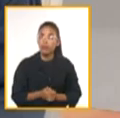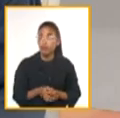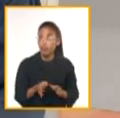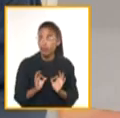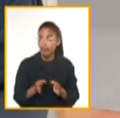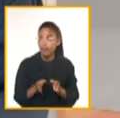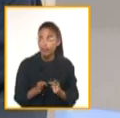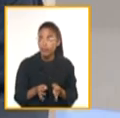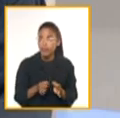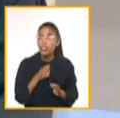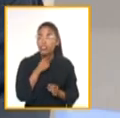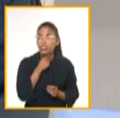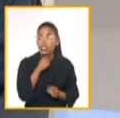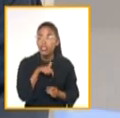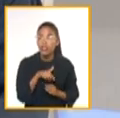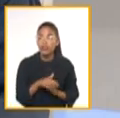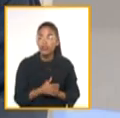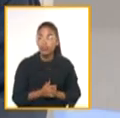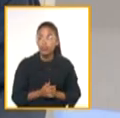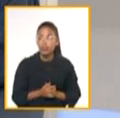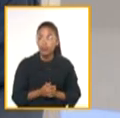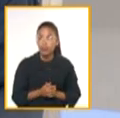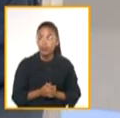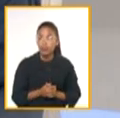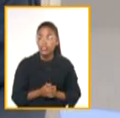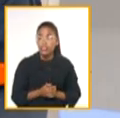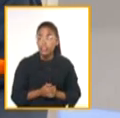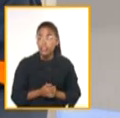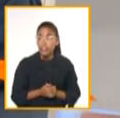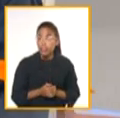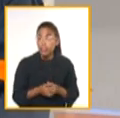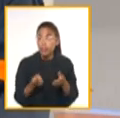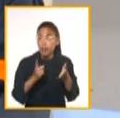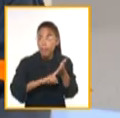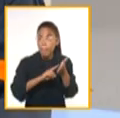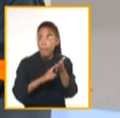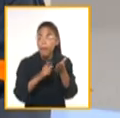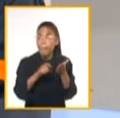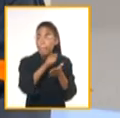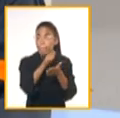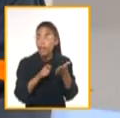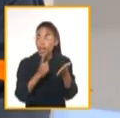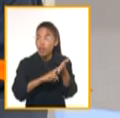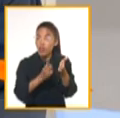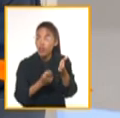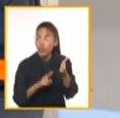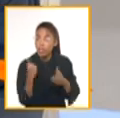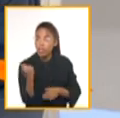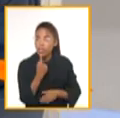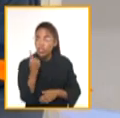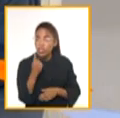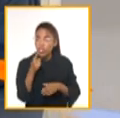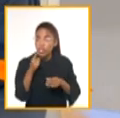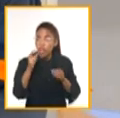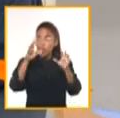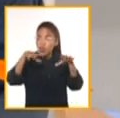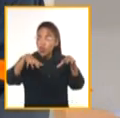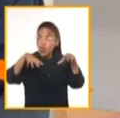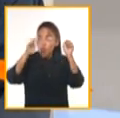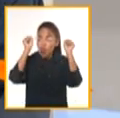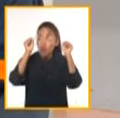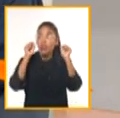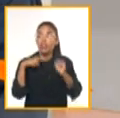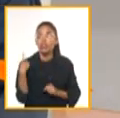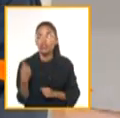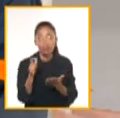apenas se cayó, tuvo el colapso del Sistema Eléctrico Nacional, se tomaron las medidas, los protocolos, activamos protocolos,